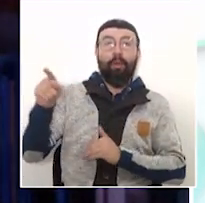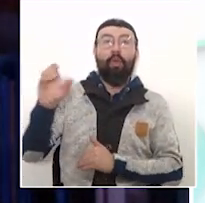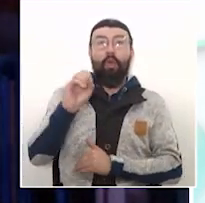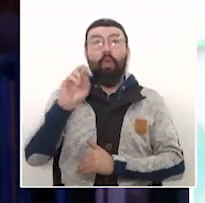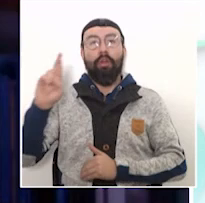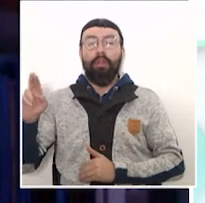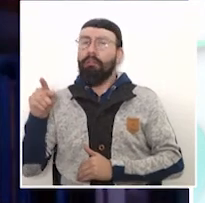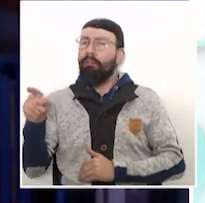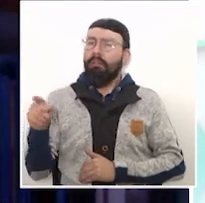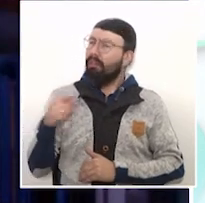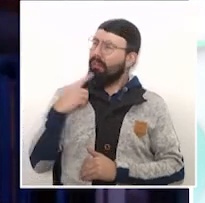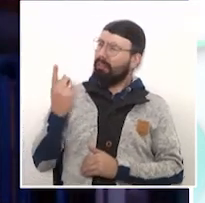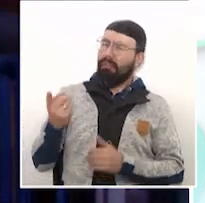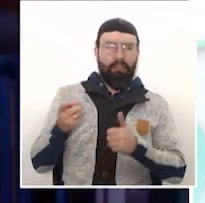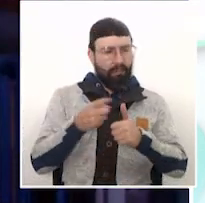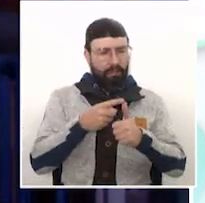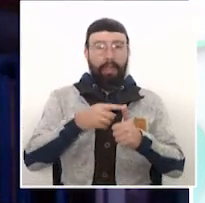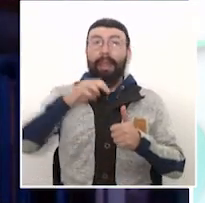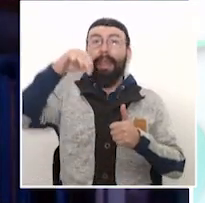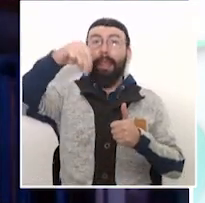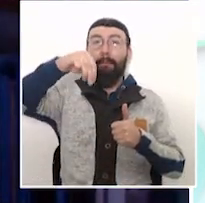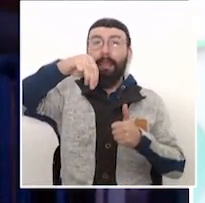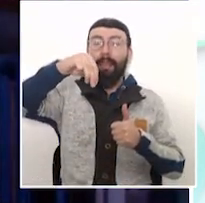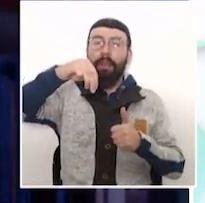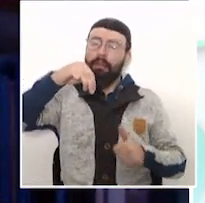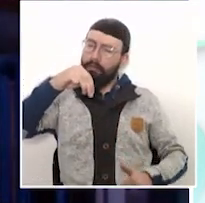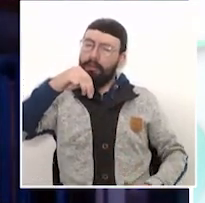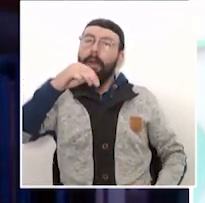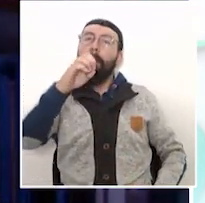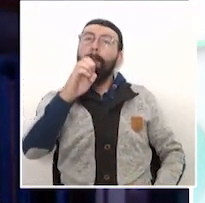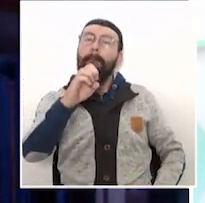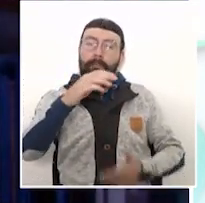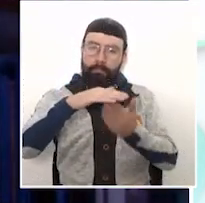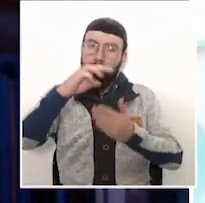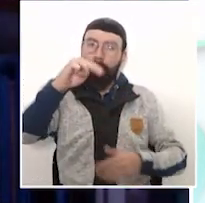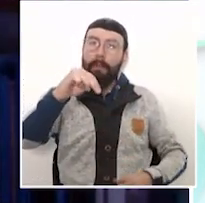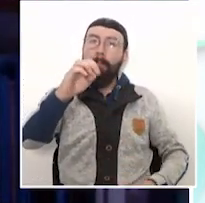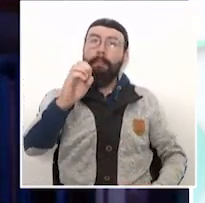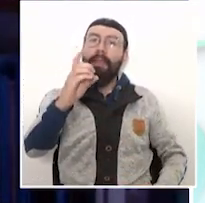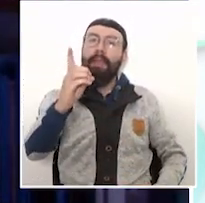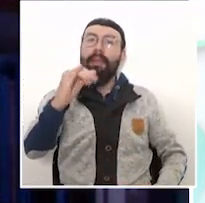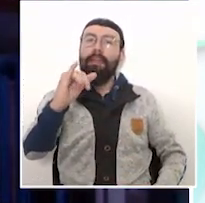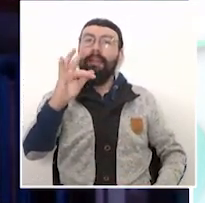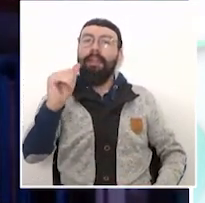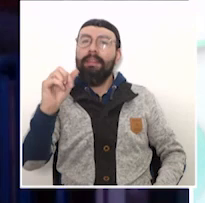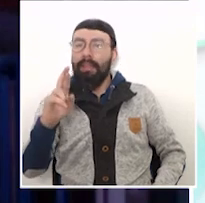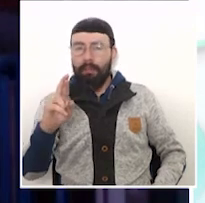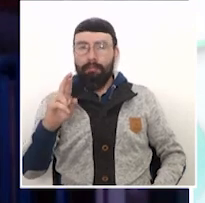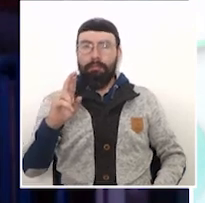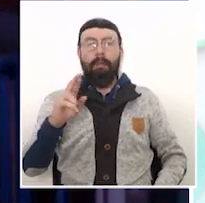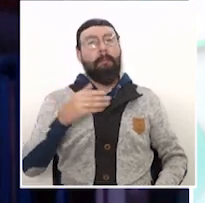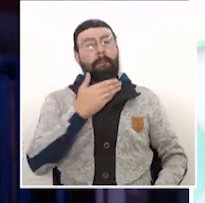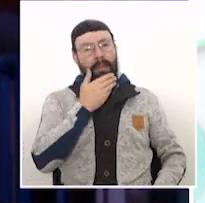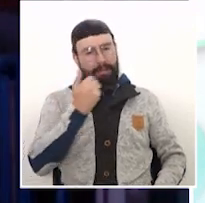la M de meditar. Meditar para mejorar. ¿Cómo? Hay mil maneras. No tienes que estar en postura de